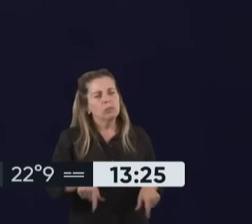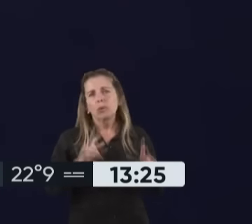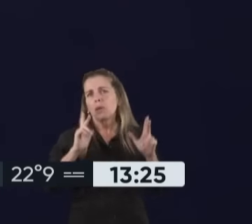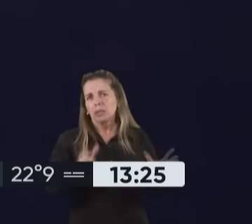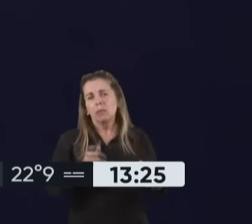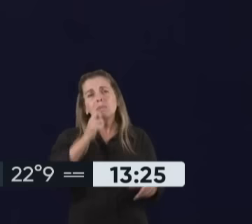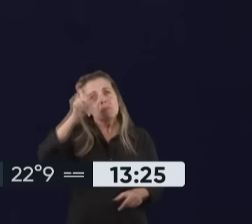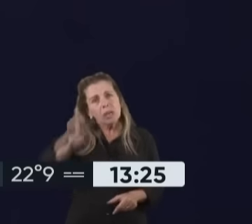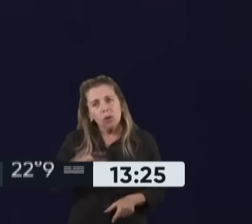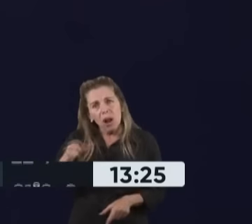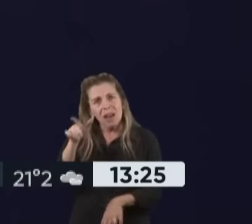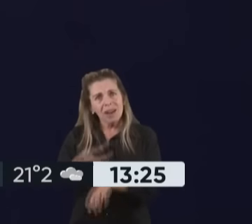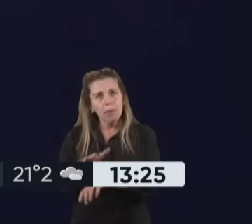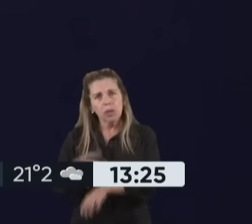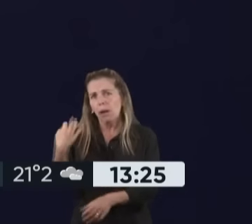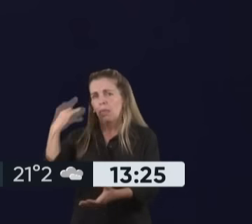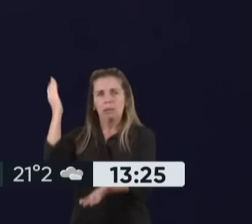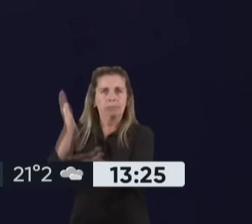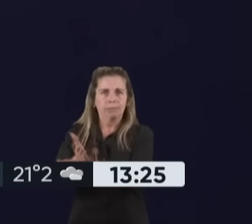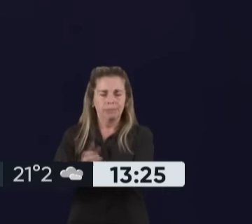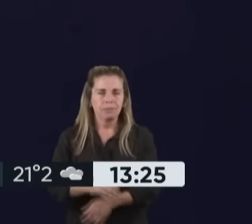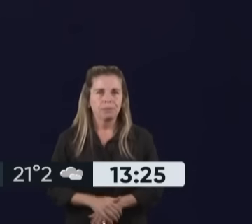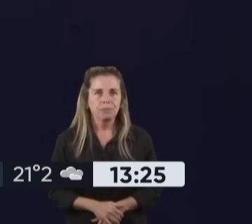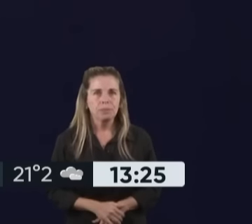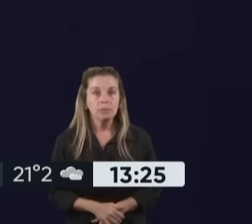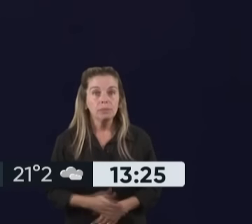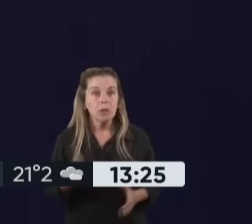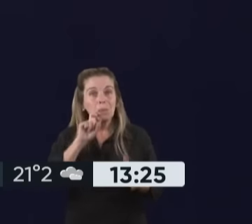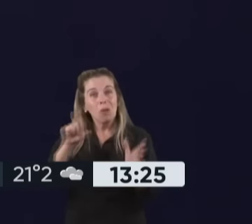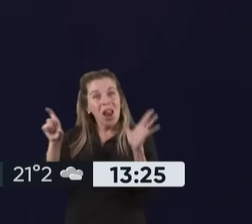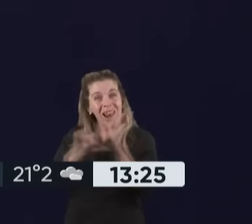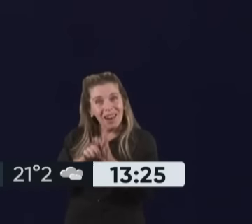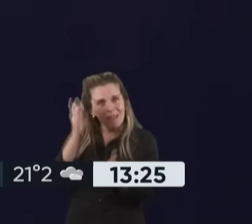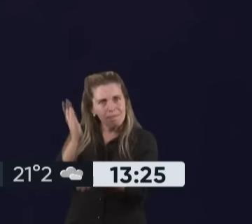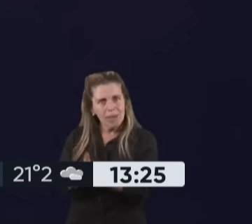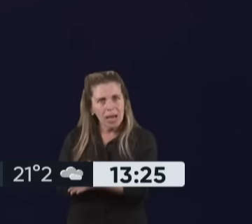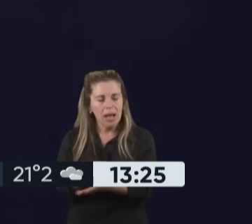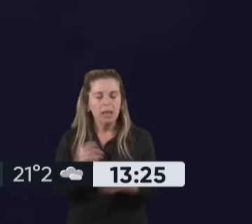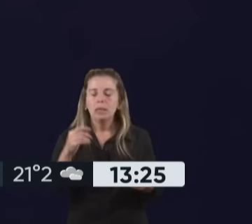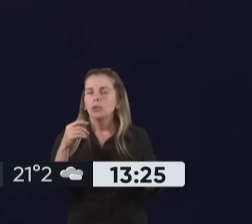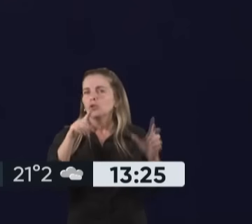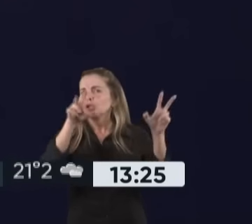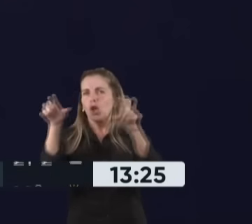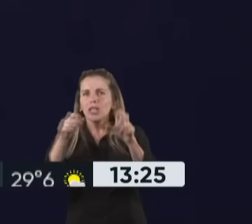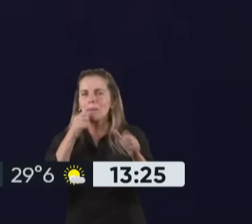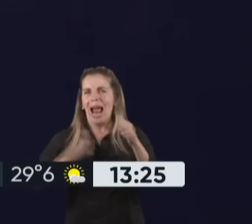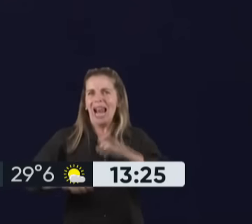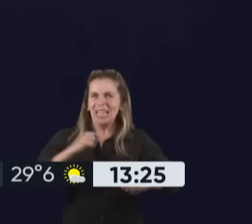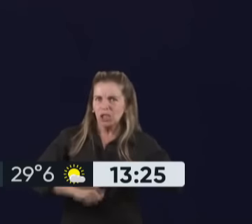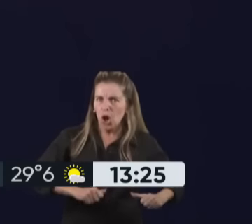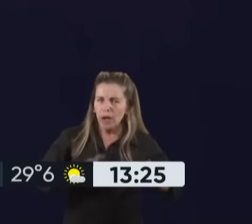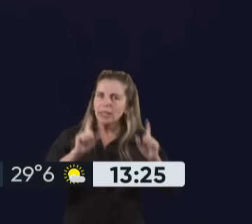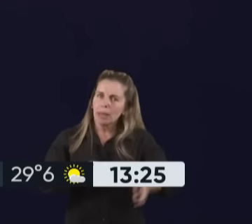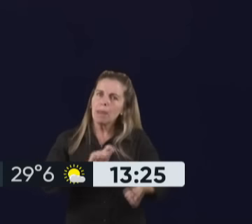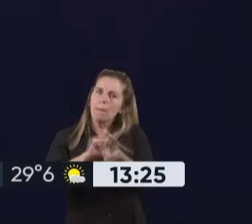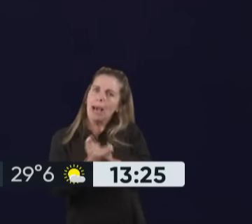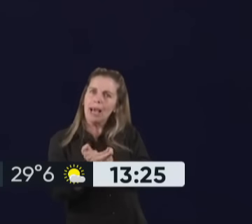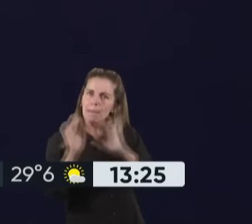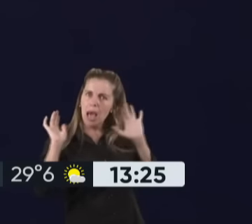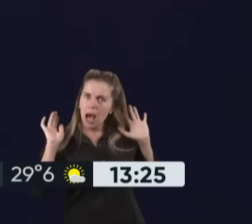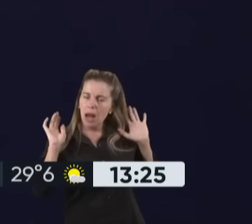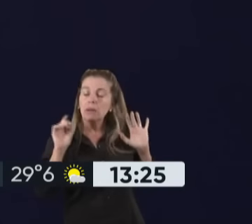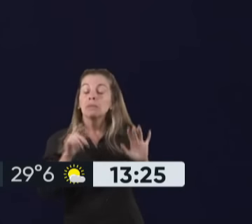las hace, las paga. Todo lo que hace a las lesiones cambia. Y hay una figura muy importante que